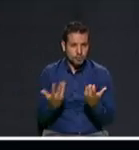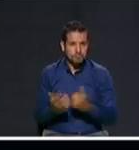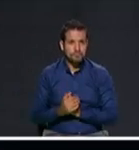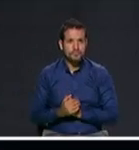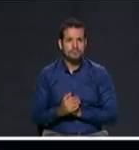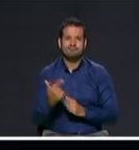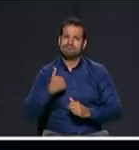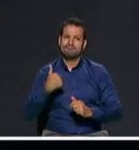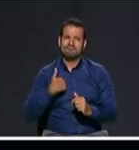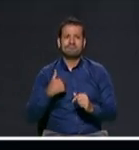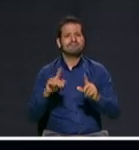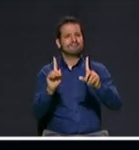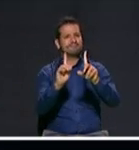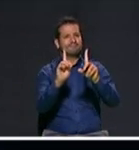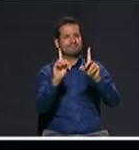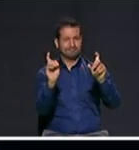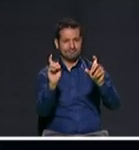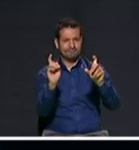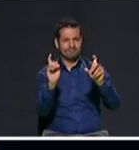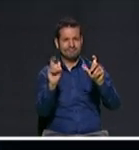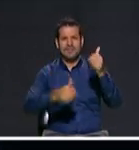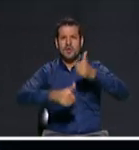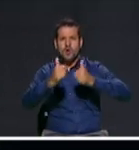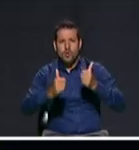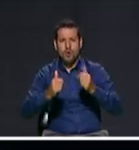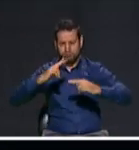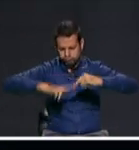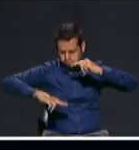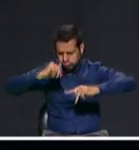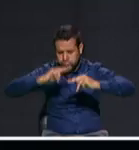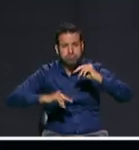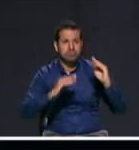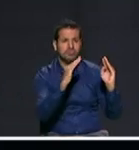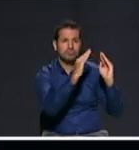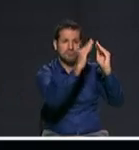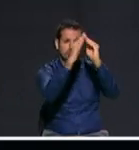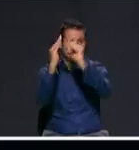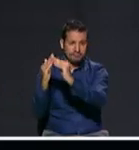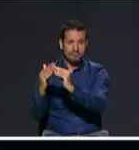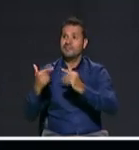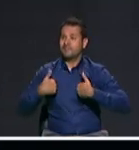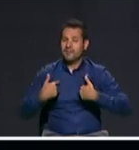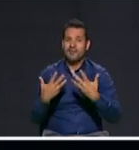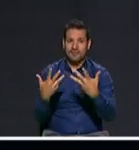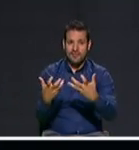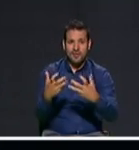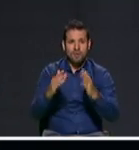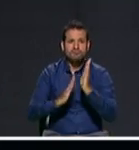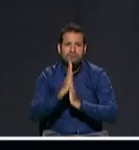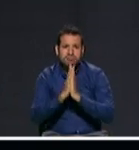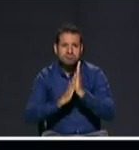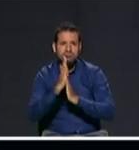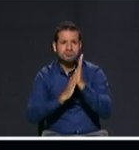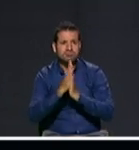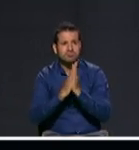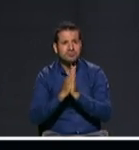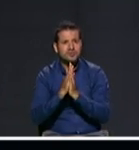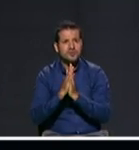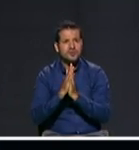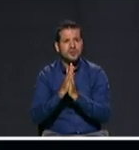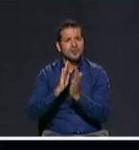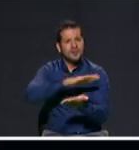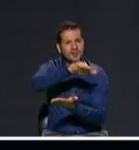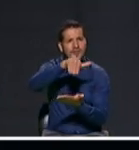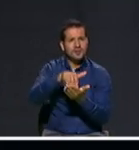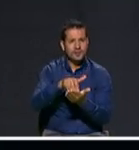le voy a hablar de infraestructura para la educación va a ser una ciudadela educativa en el norte de la ciudad la plaza de flor de ferias